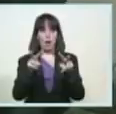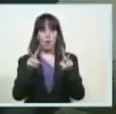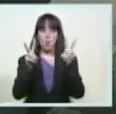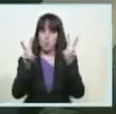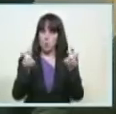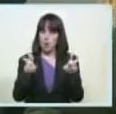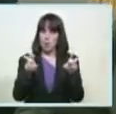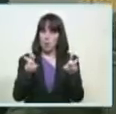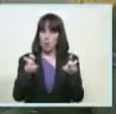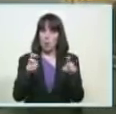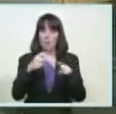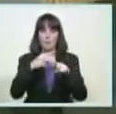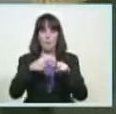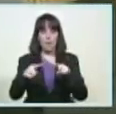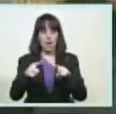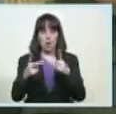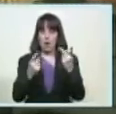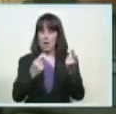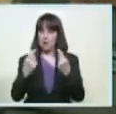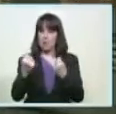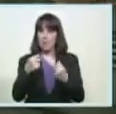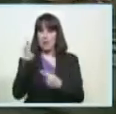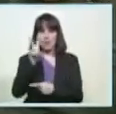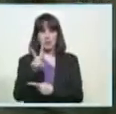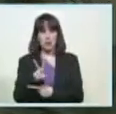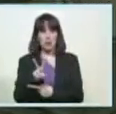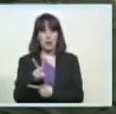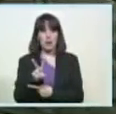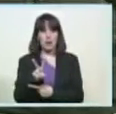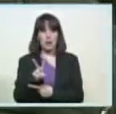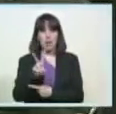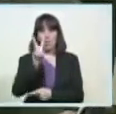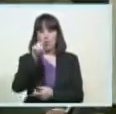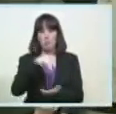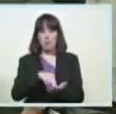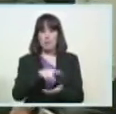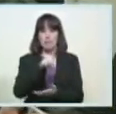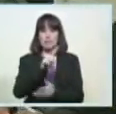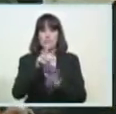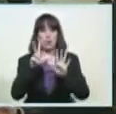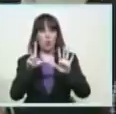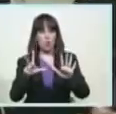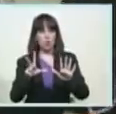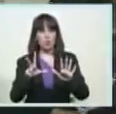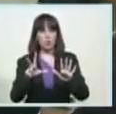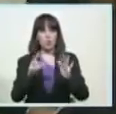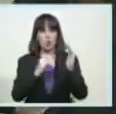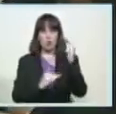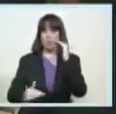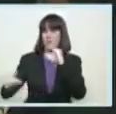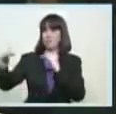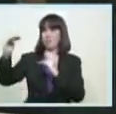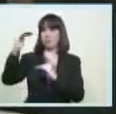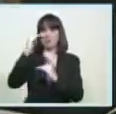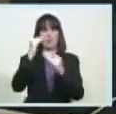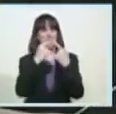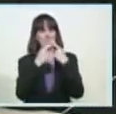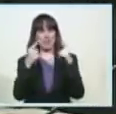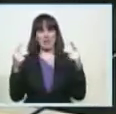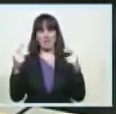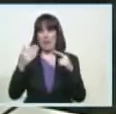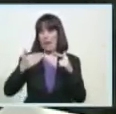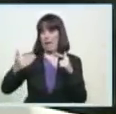la capacidad instalada de la economía venezolana del 2018 es muy muy muy muy muy por encima y muy diferente